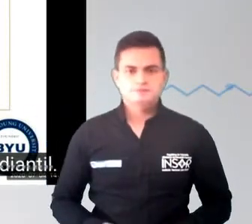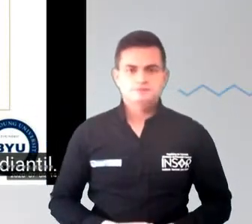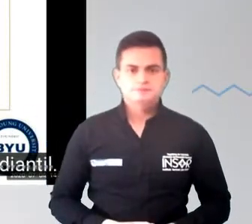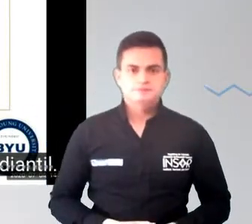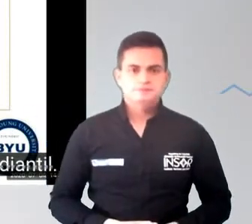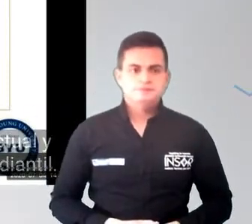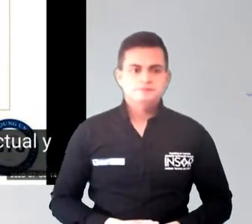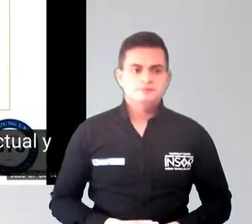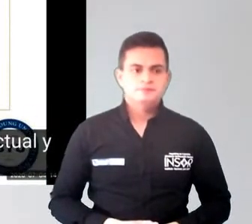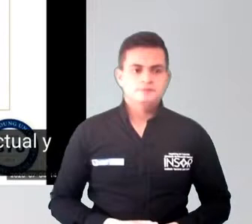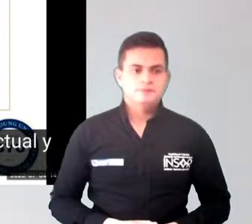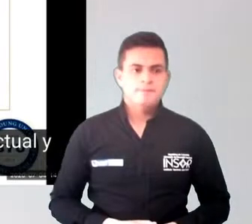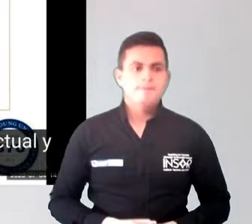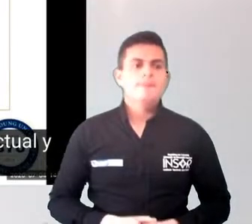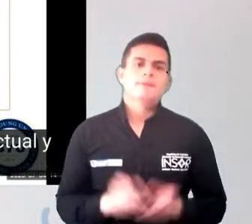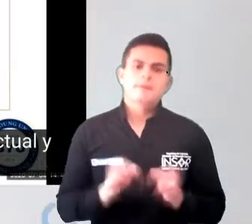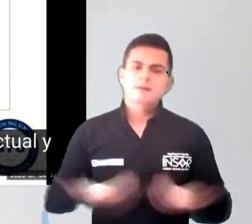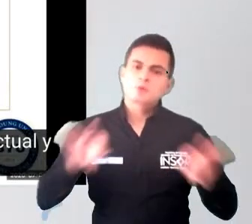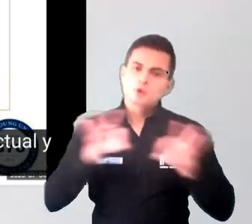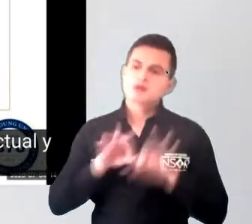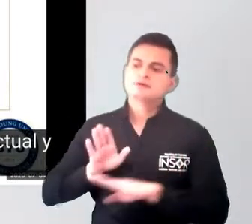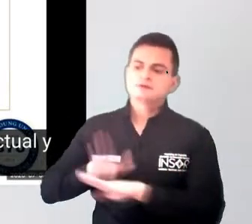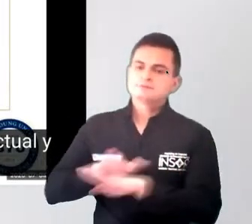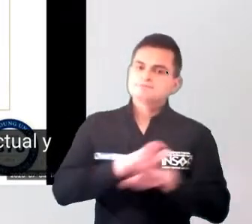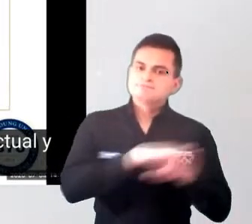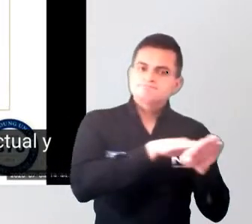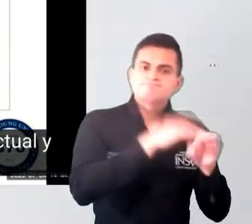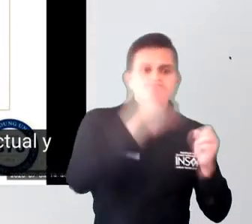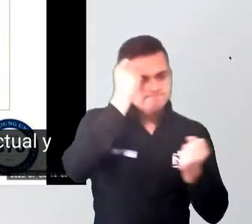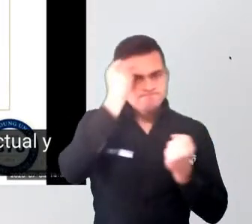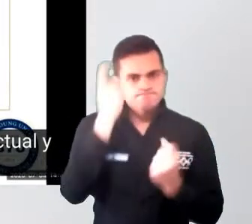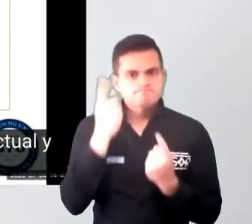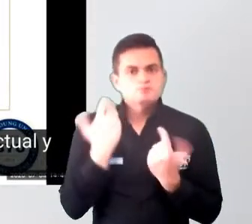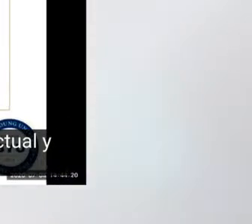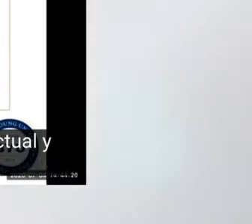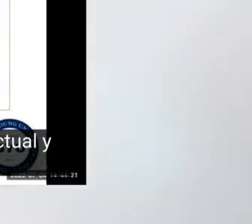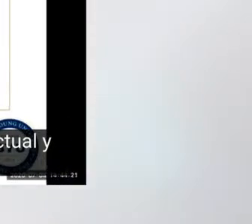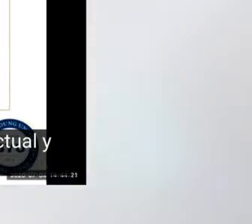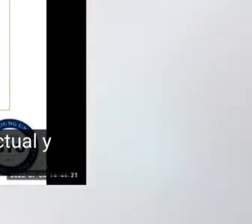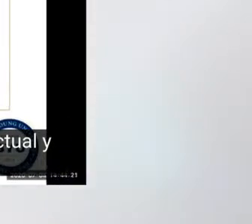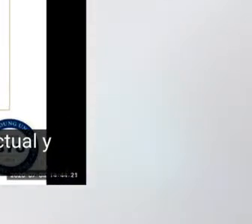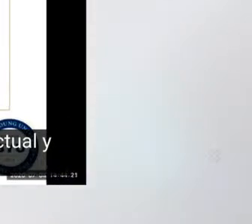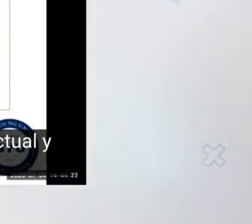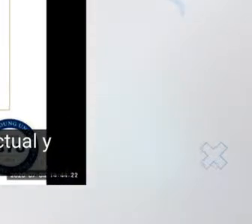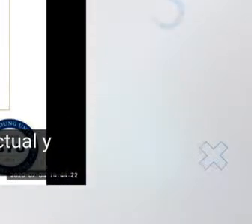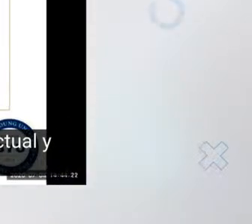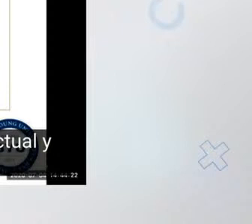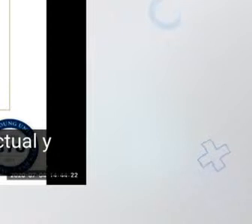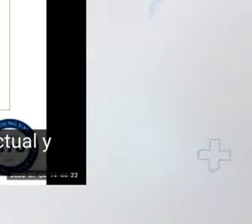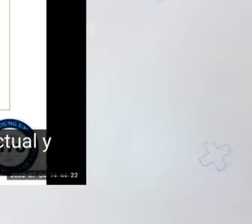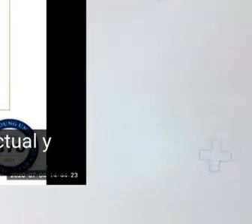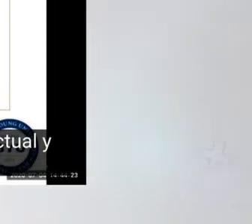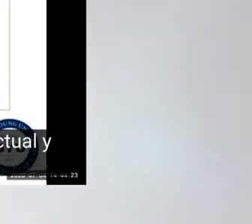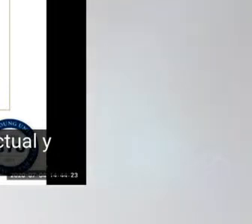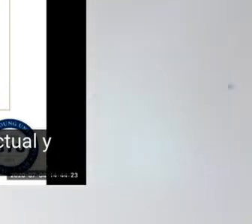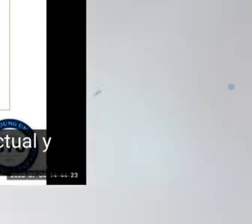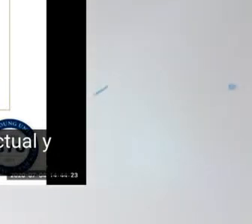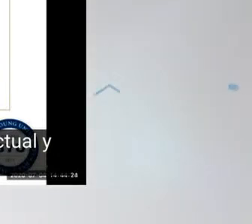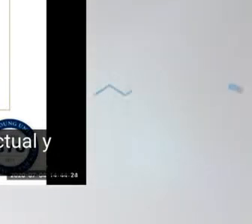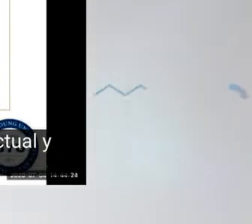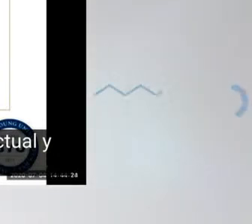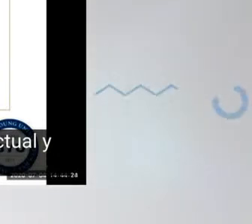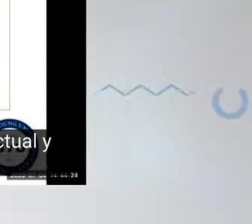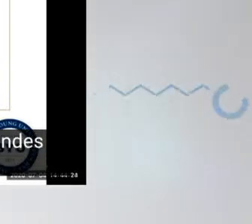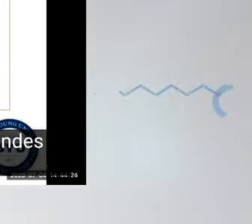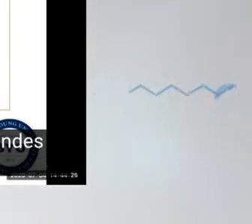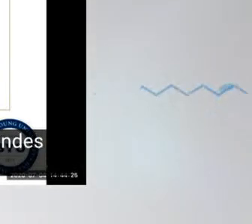Necesito que entiendan cuál es el compromiso de los estudiantes. Hay tres componentes: el afectivo, conductual y